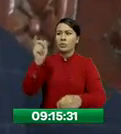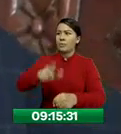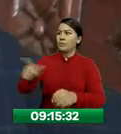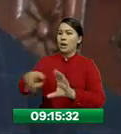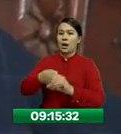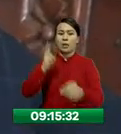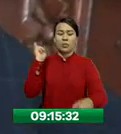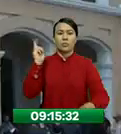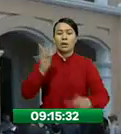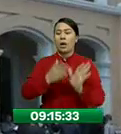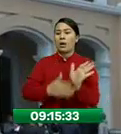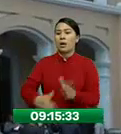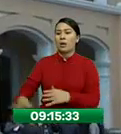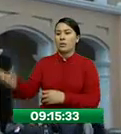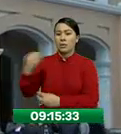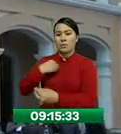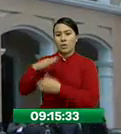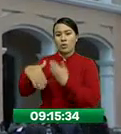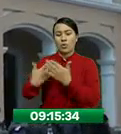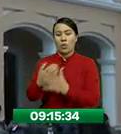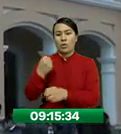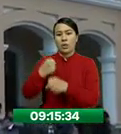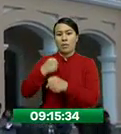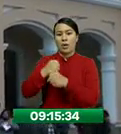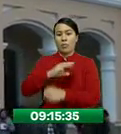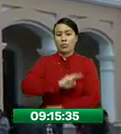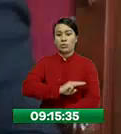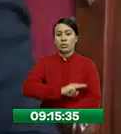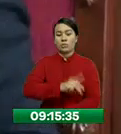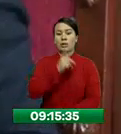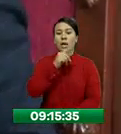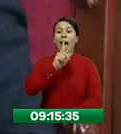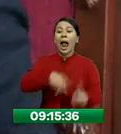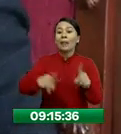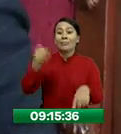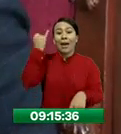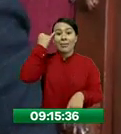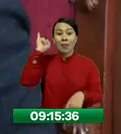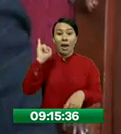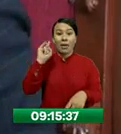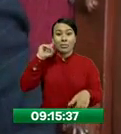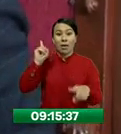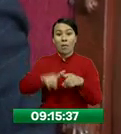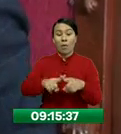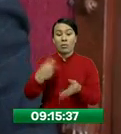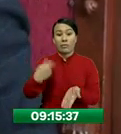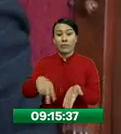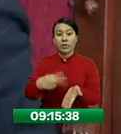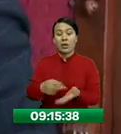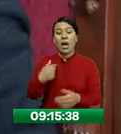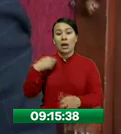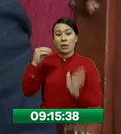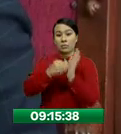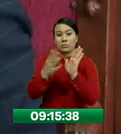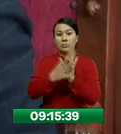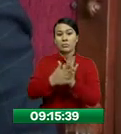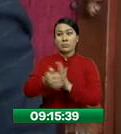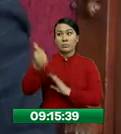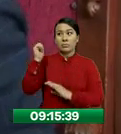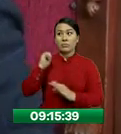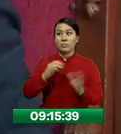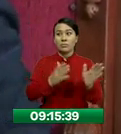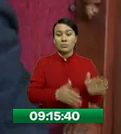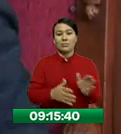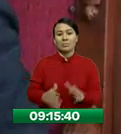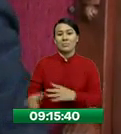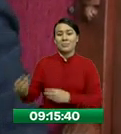de planificación y otros trabajadores municipales. Dispuesto el día de ayer, de manera